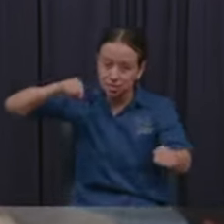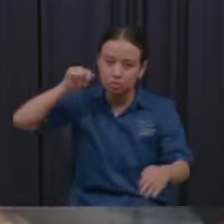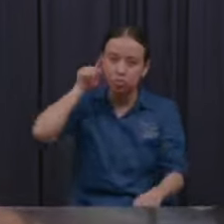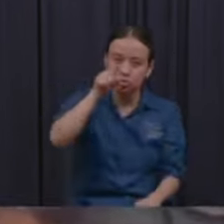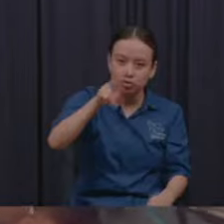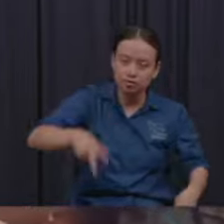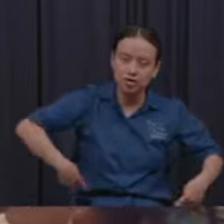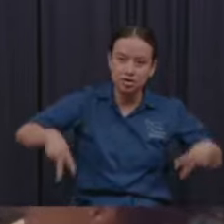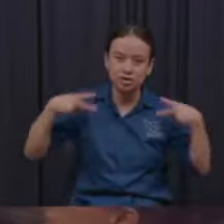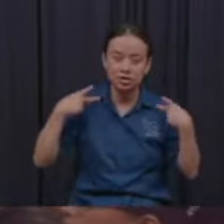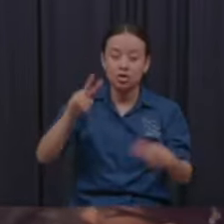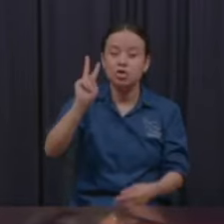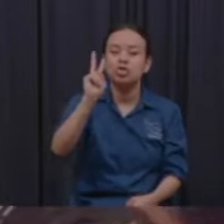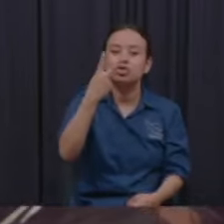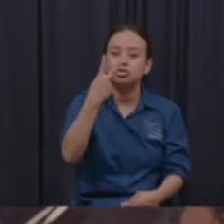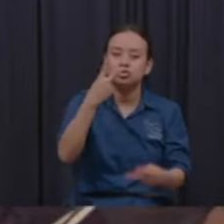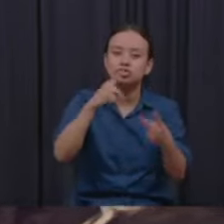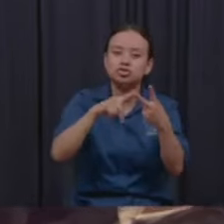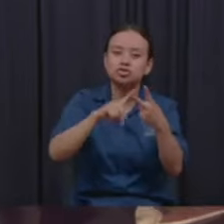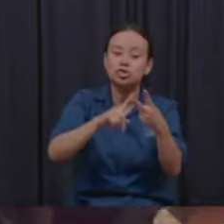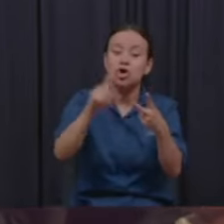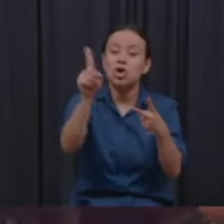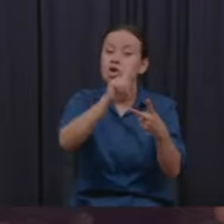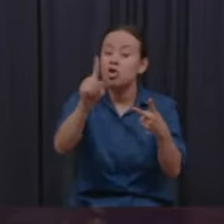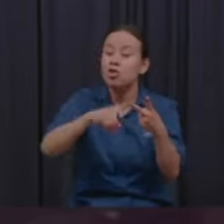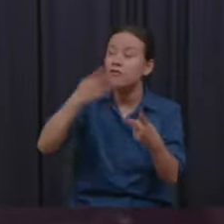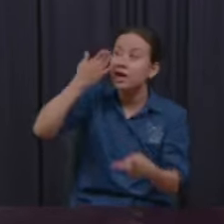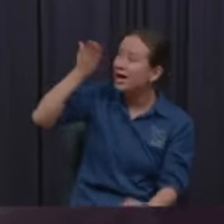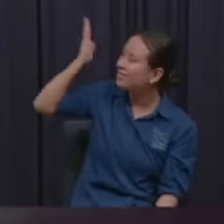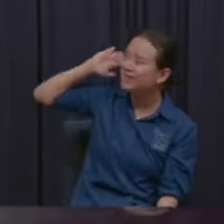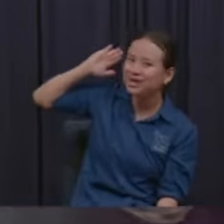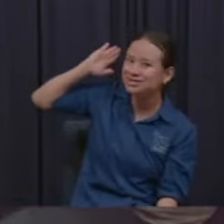Dos, no mires tras ti.